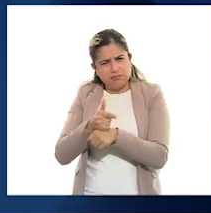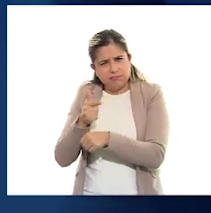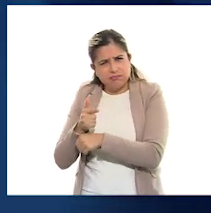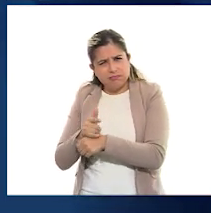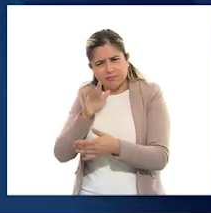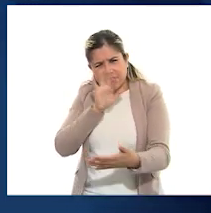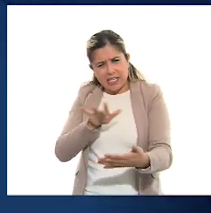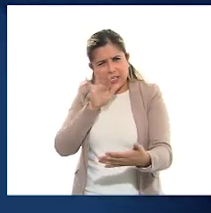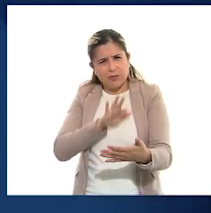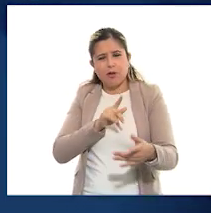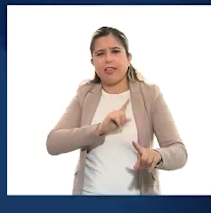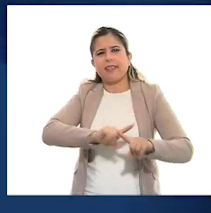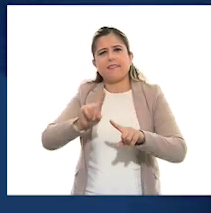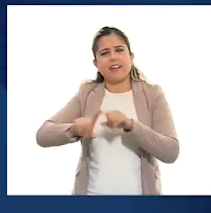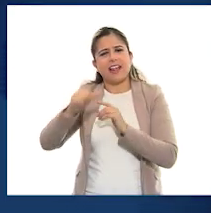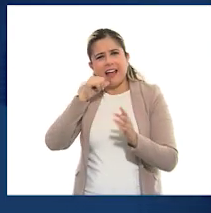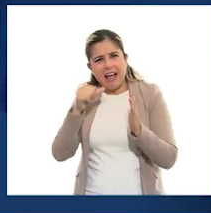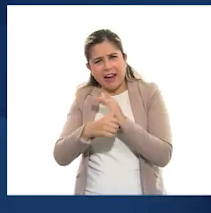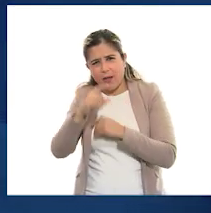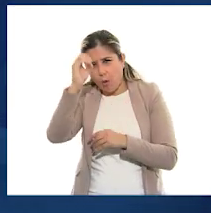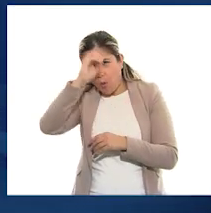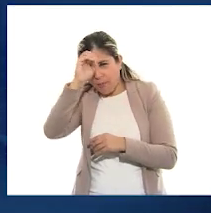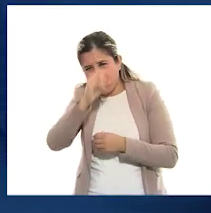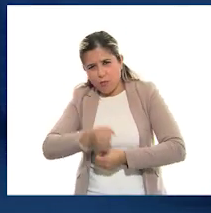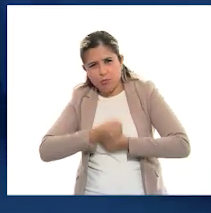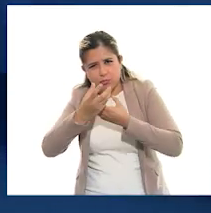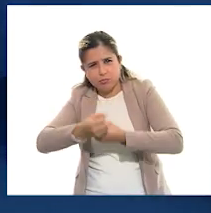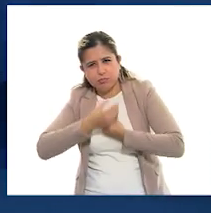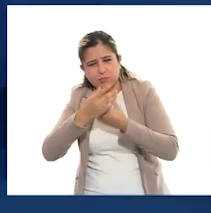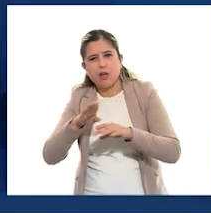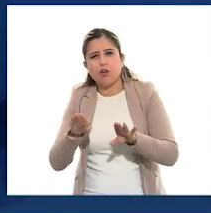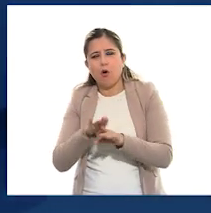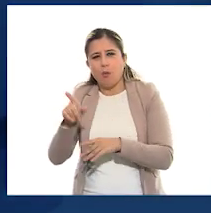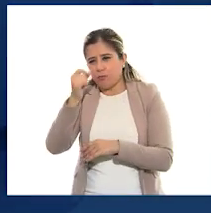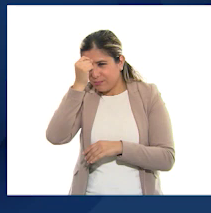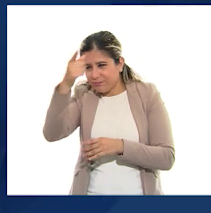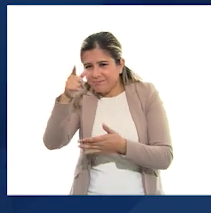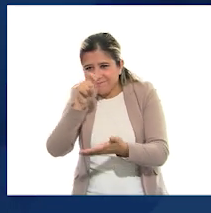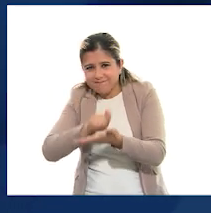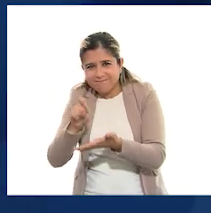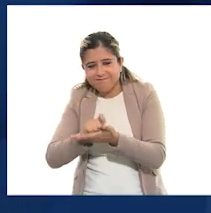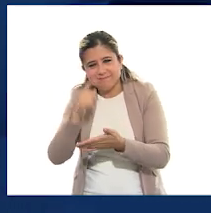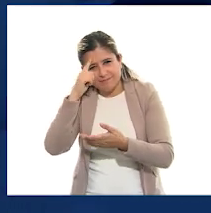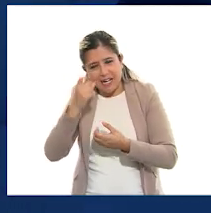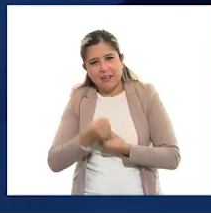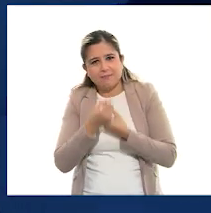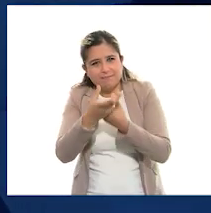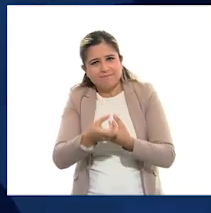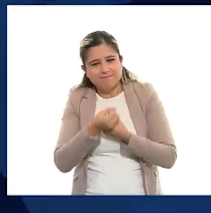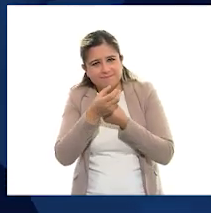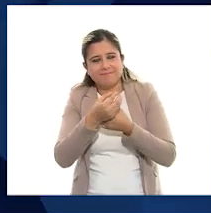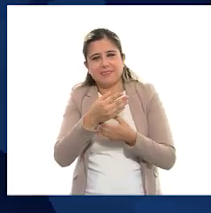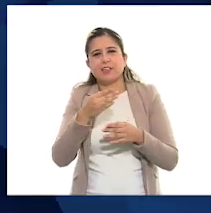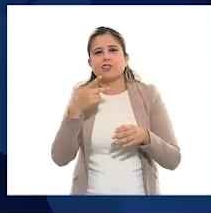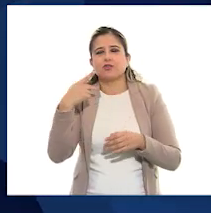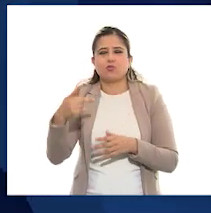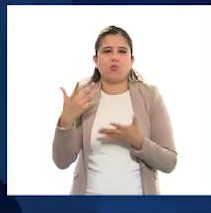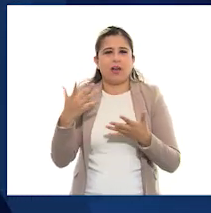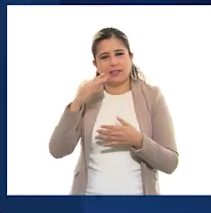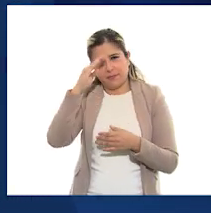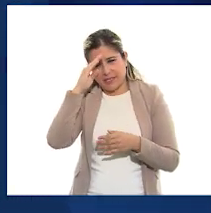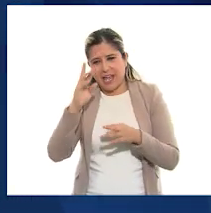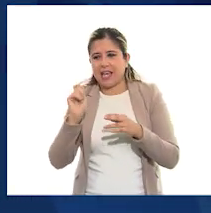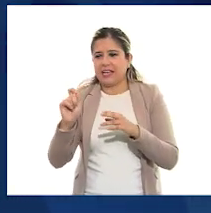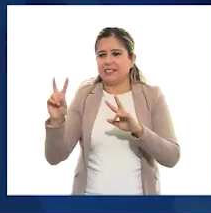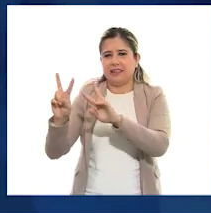la lectura de diferentes cartas de opinión, de qué manera los autores expresan y argumentan sus puntos de vista en relación con un